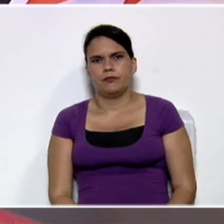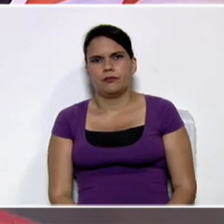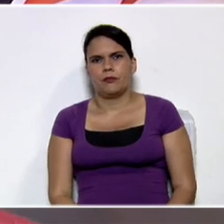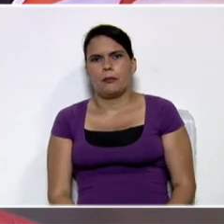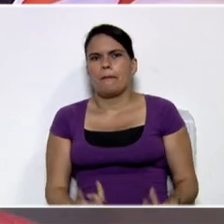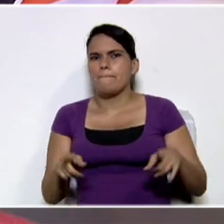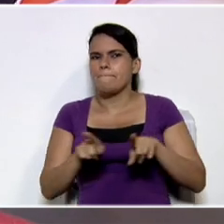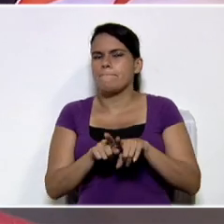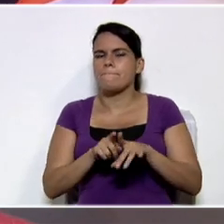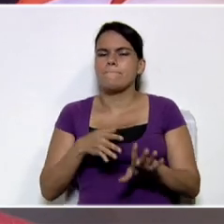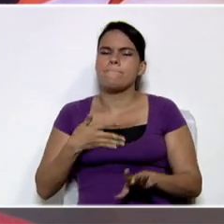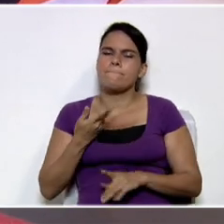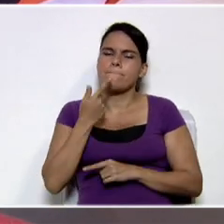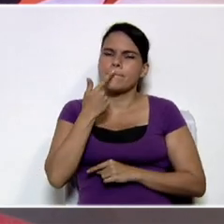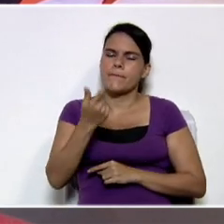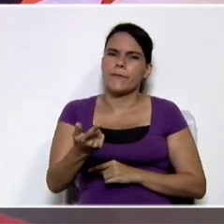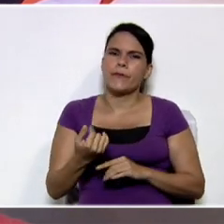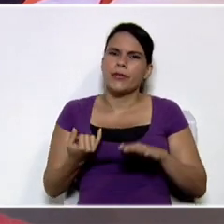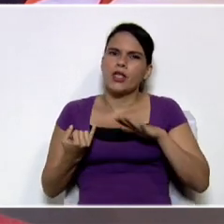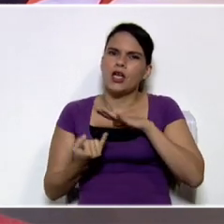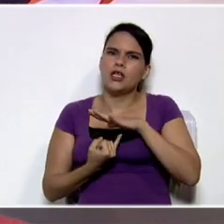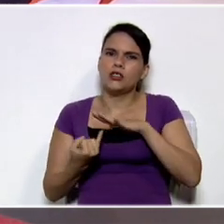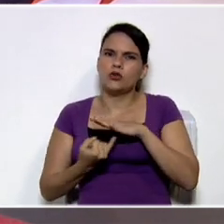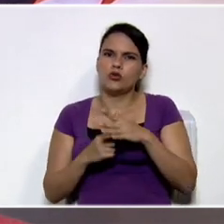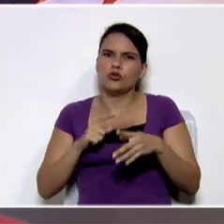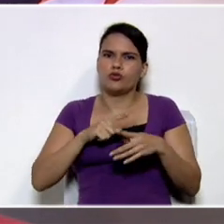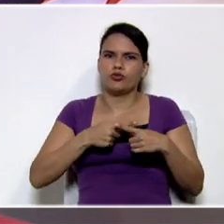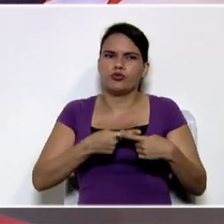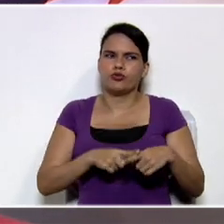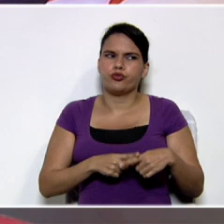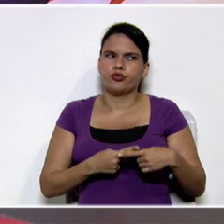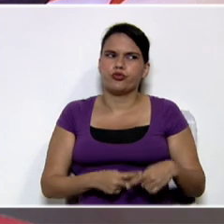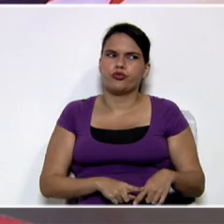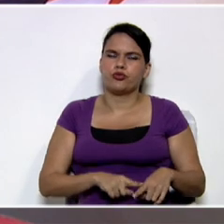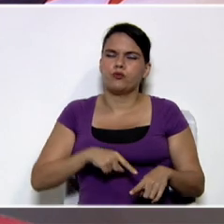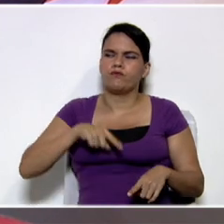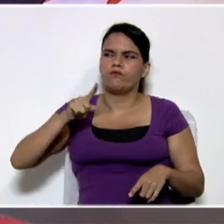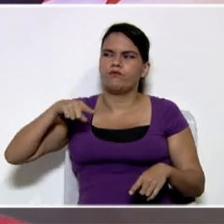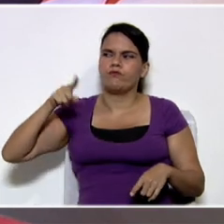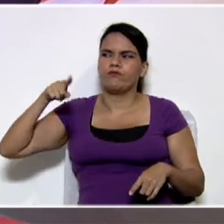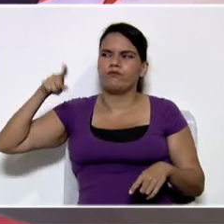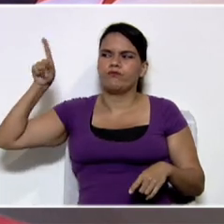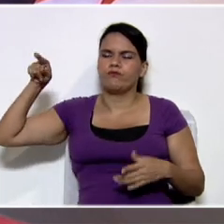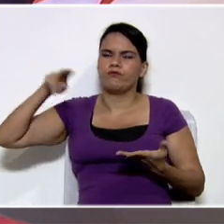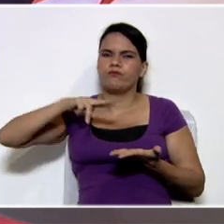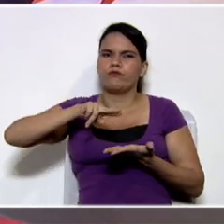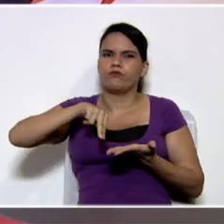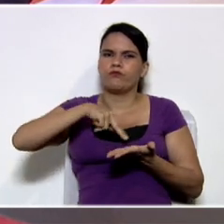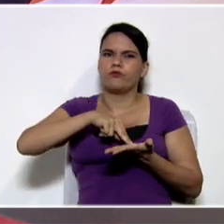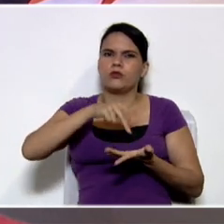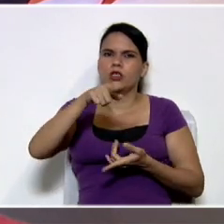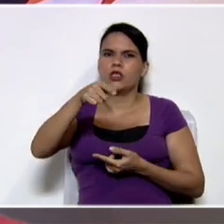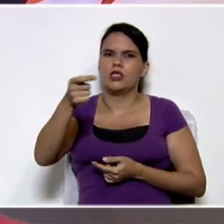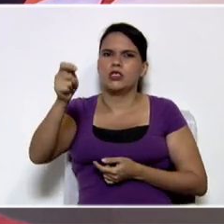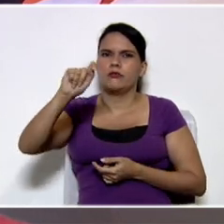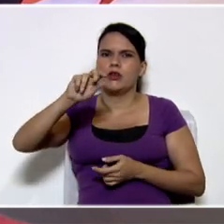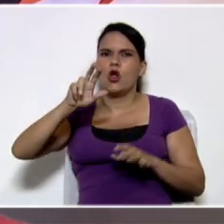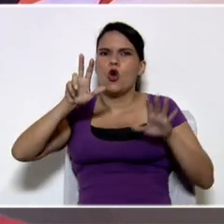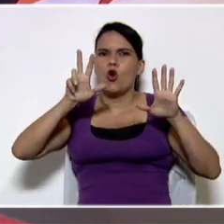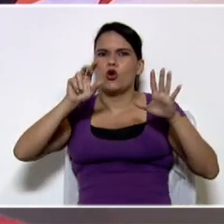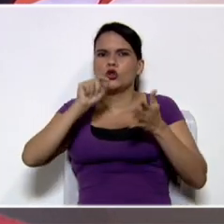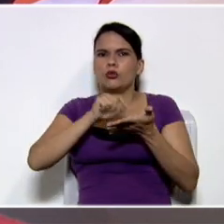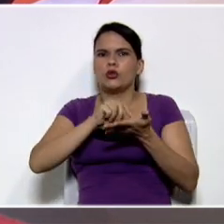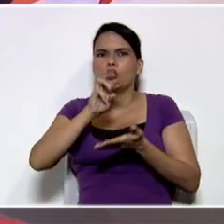Asimismo, también podemos decir que según el Instituto Nacional de Estadísticas, en ese mes 8.3 millones